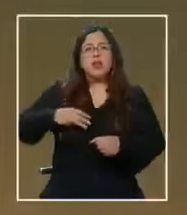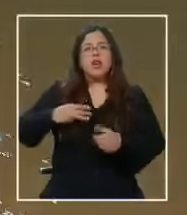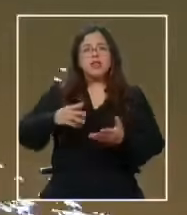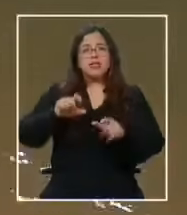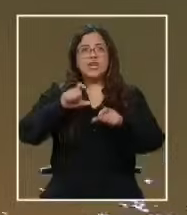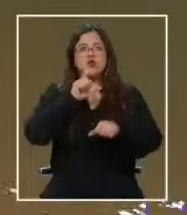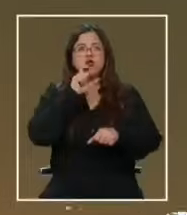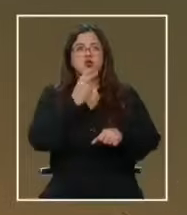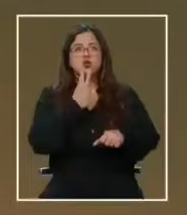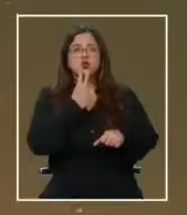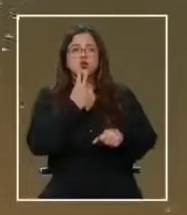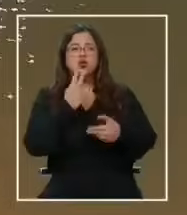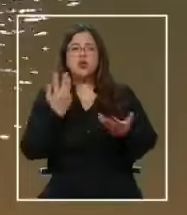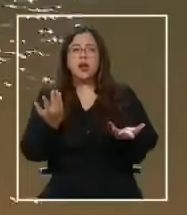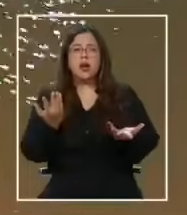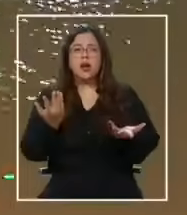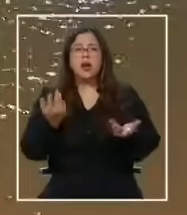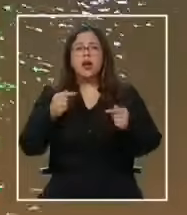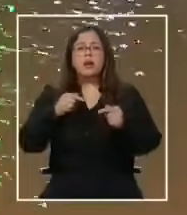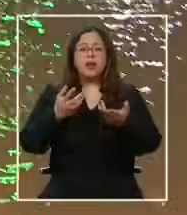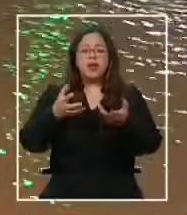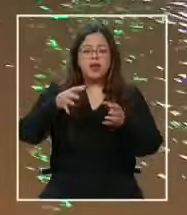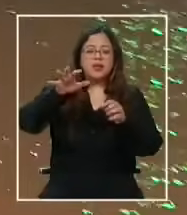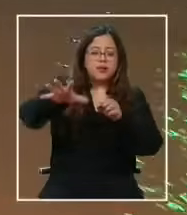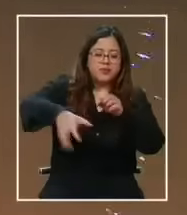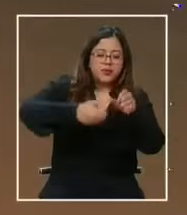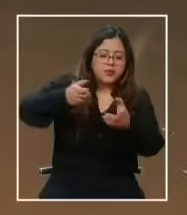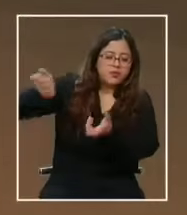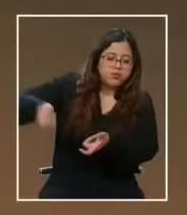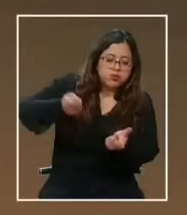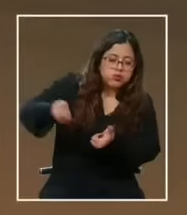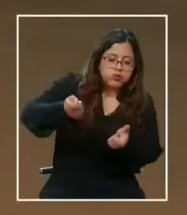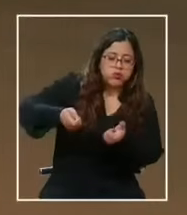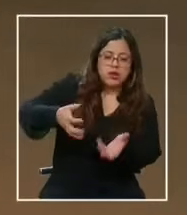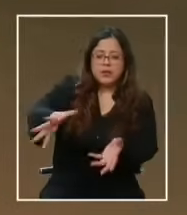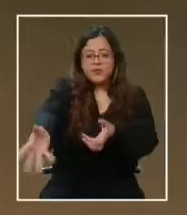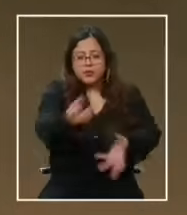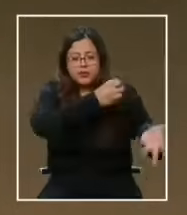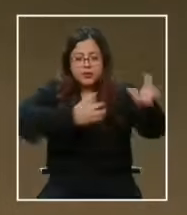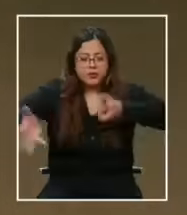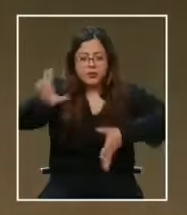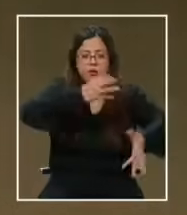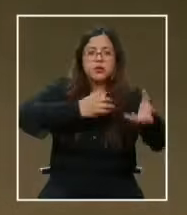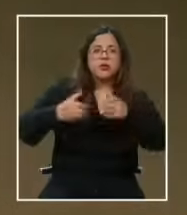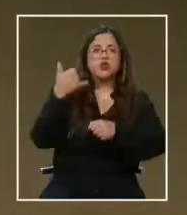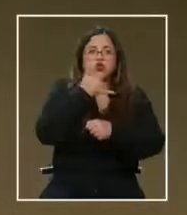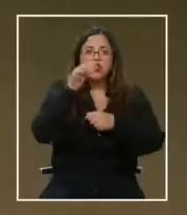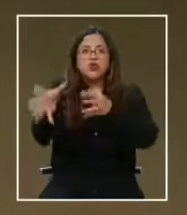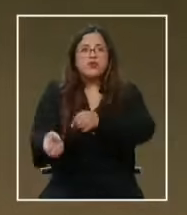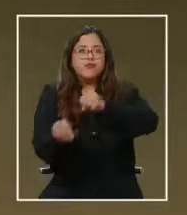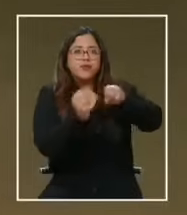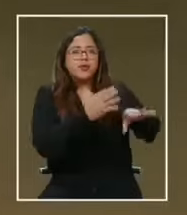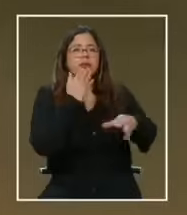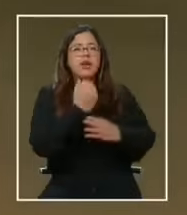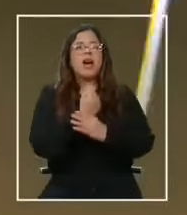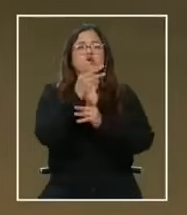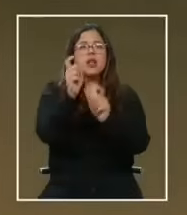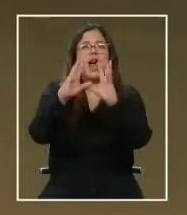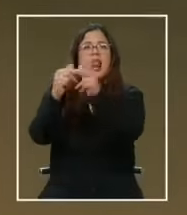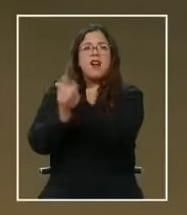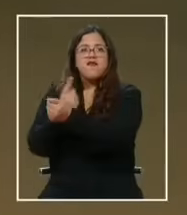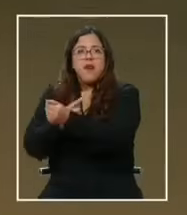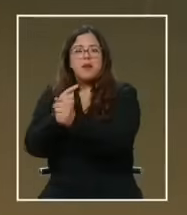de Constitución para poder despejar eh las calles y fundamentalmente colaborar con las familias para que no se